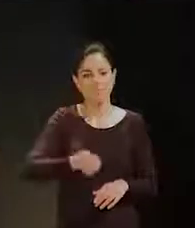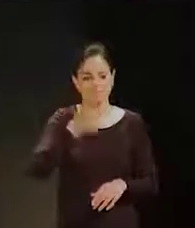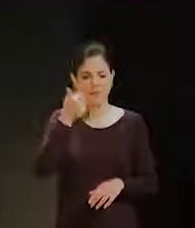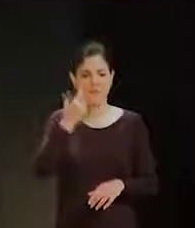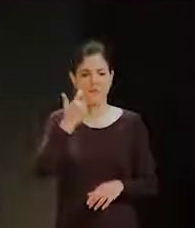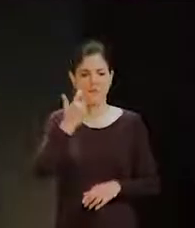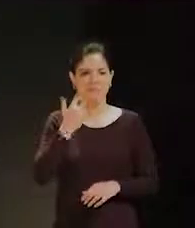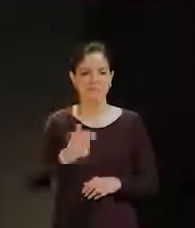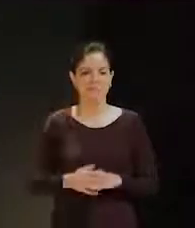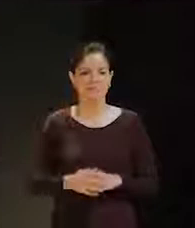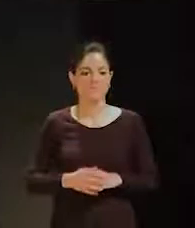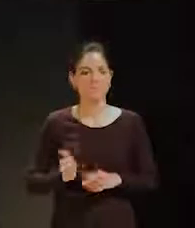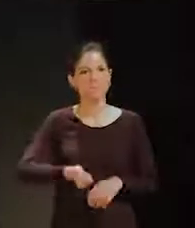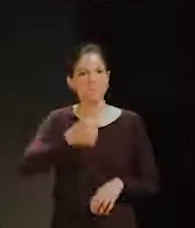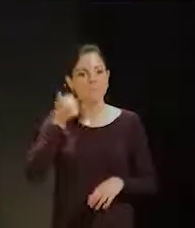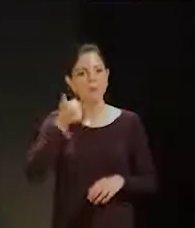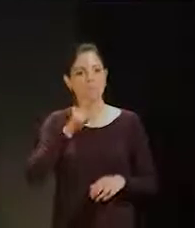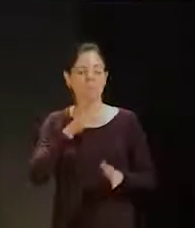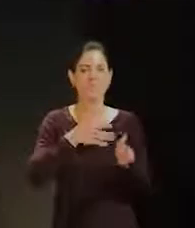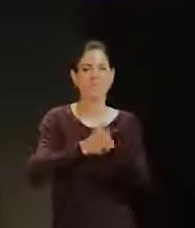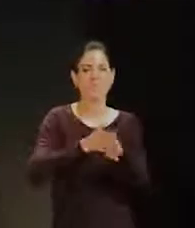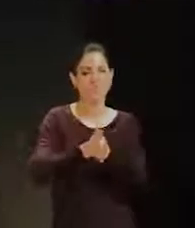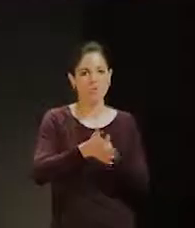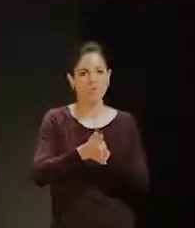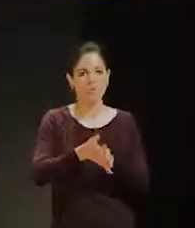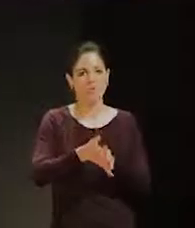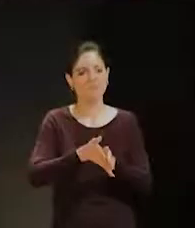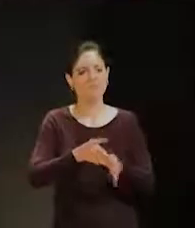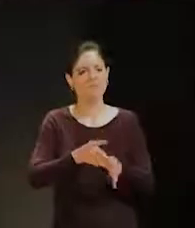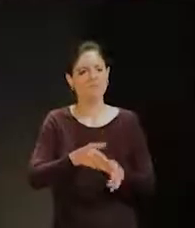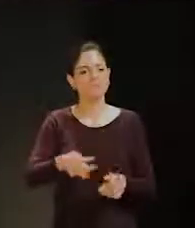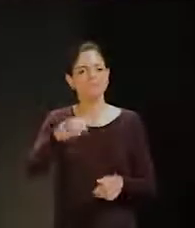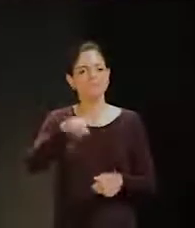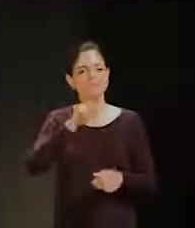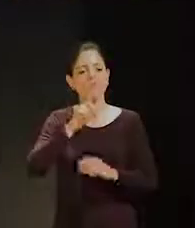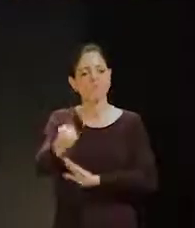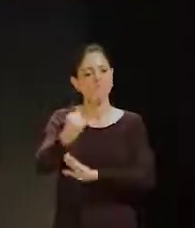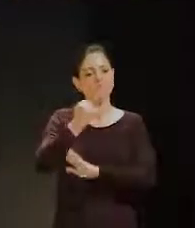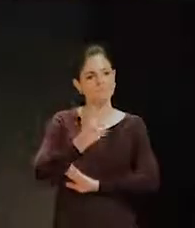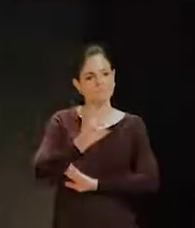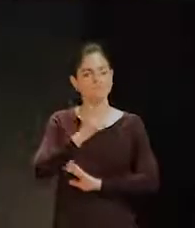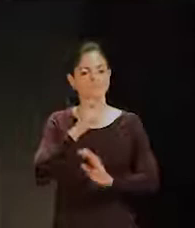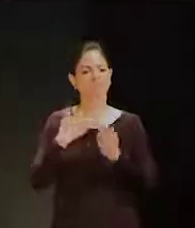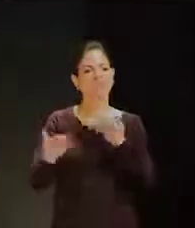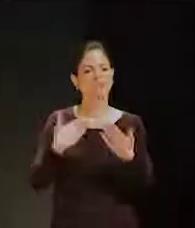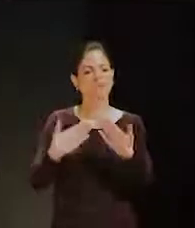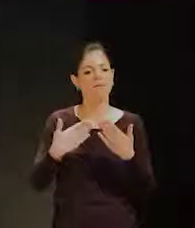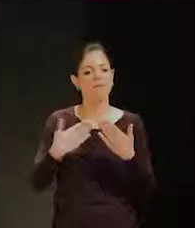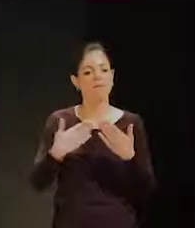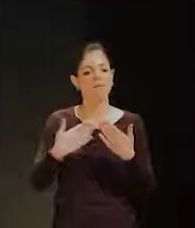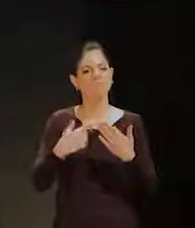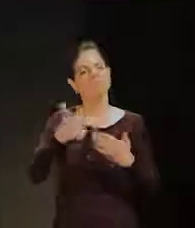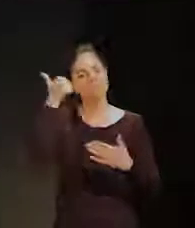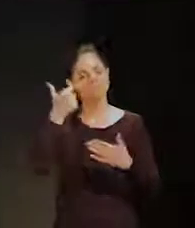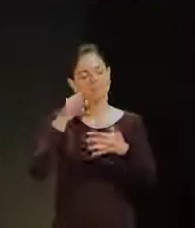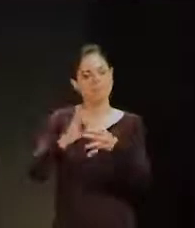e più stimolante. E io sento un supporto e una collaborazione molto più